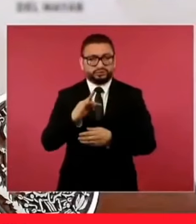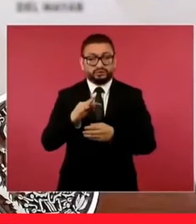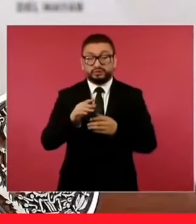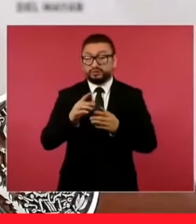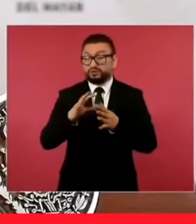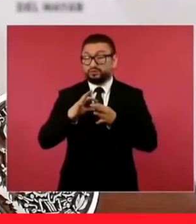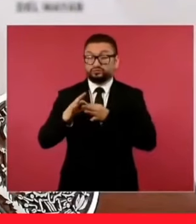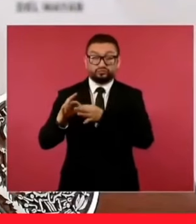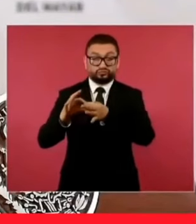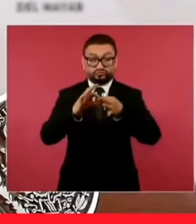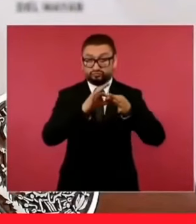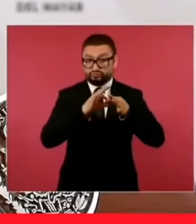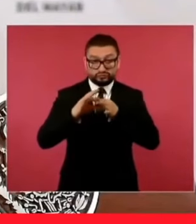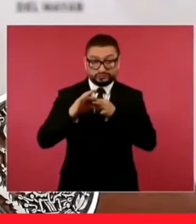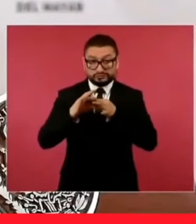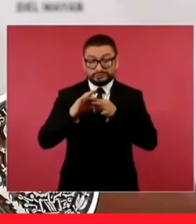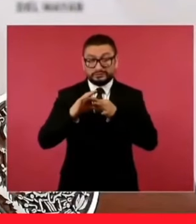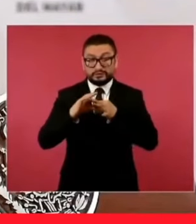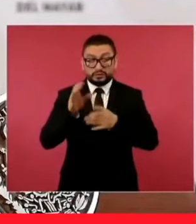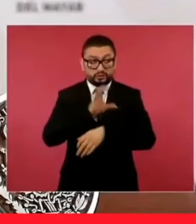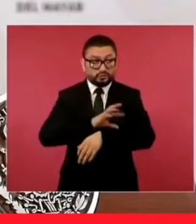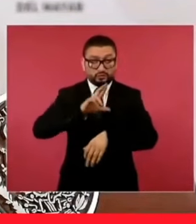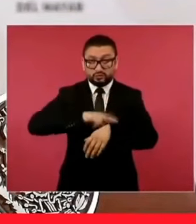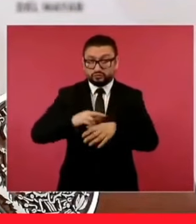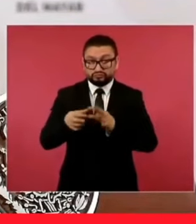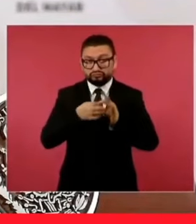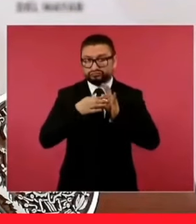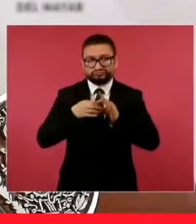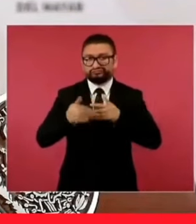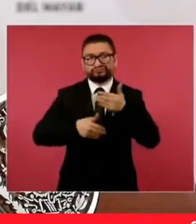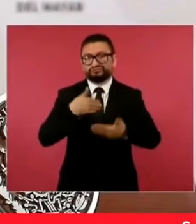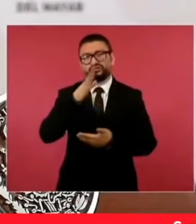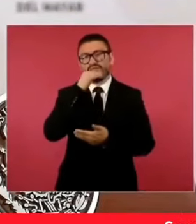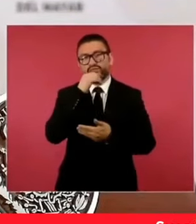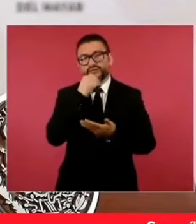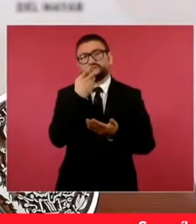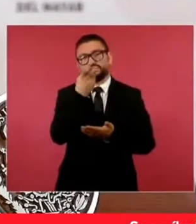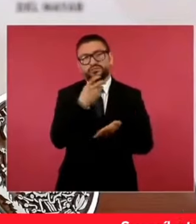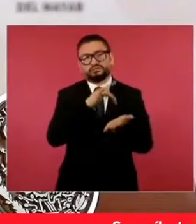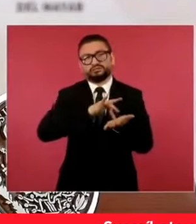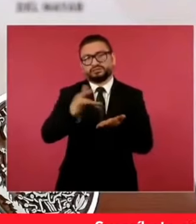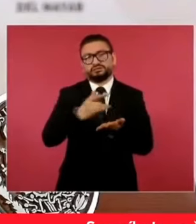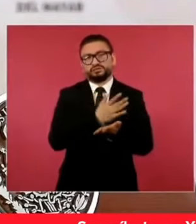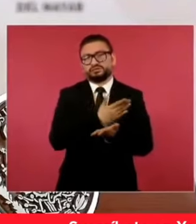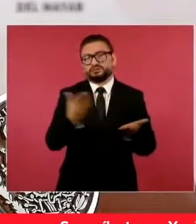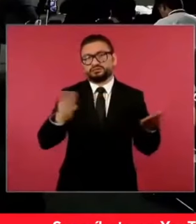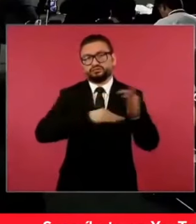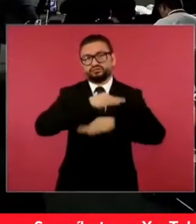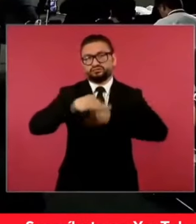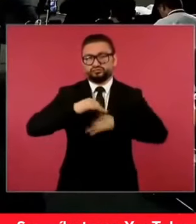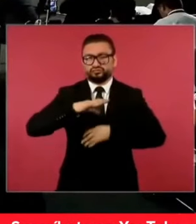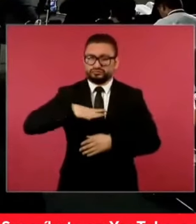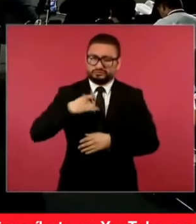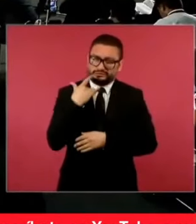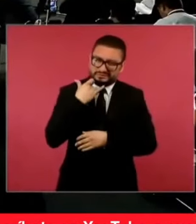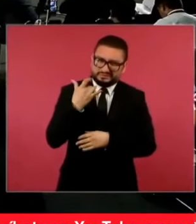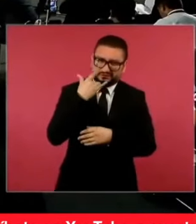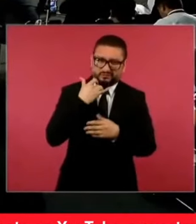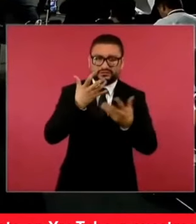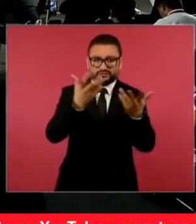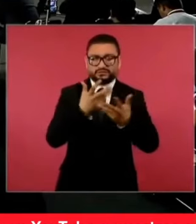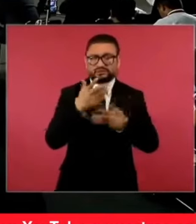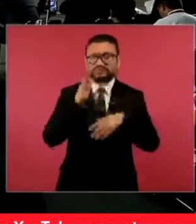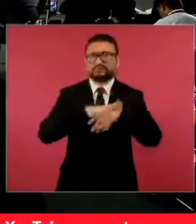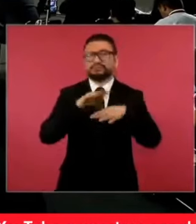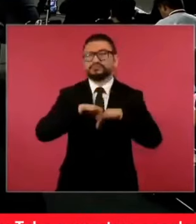de todos, no hubiera sido posible avanzar. Agradecemos ampliamente a todos por este gran esfuerzo y